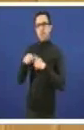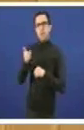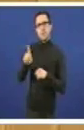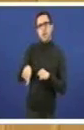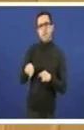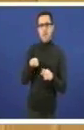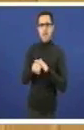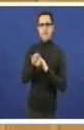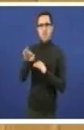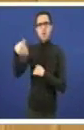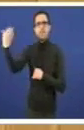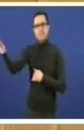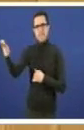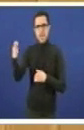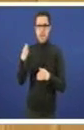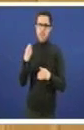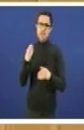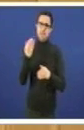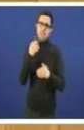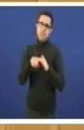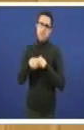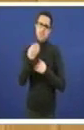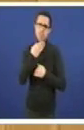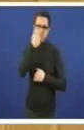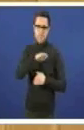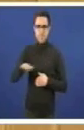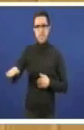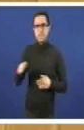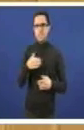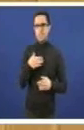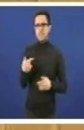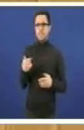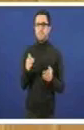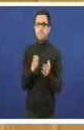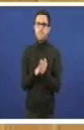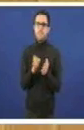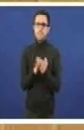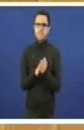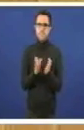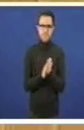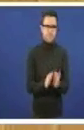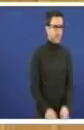xestión das escolas infantís polo tanto en todos estes Concello que acabamos de citar